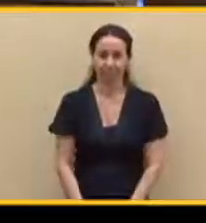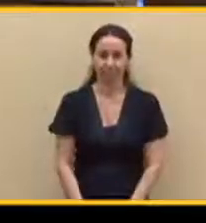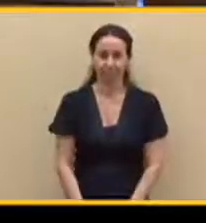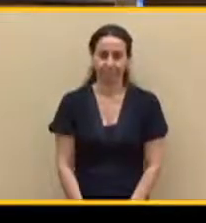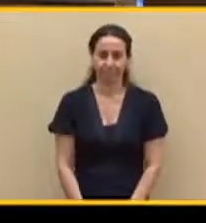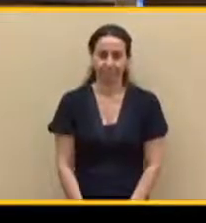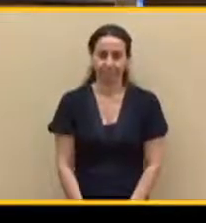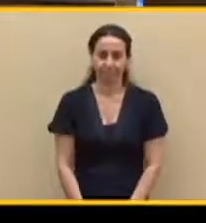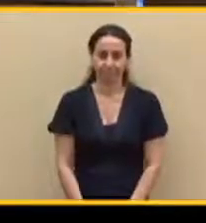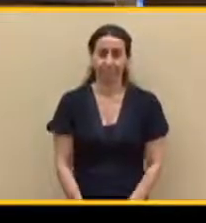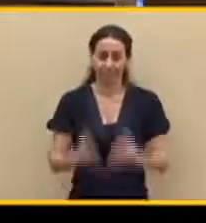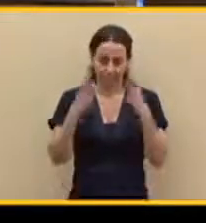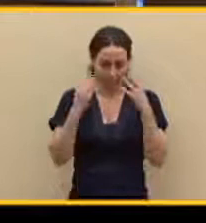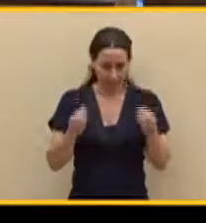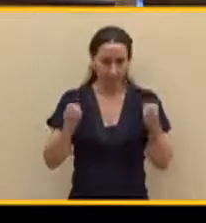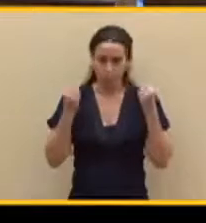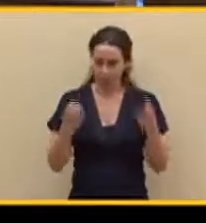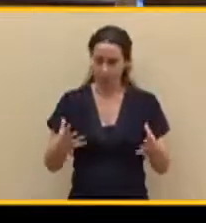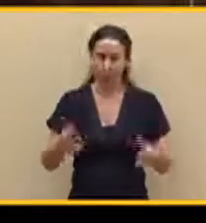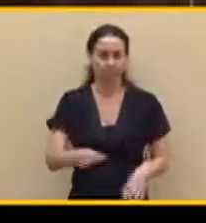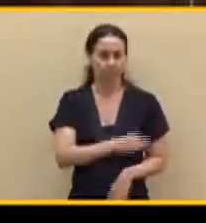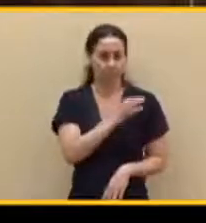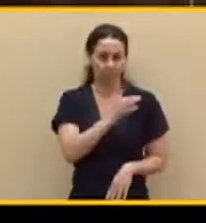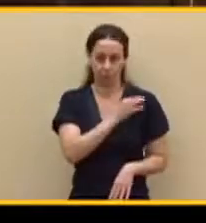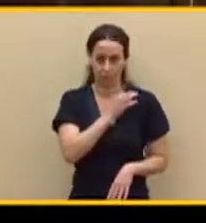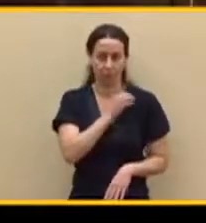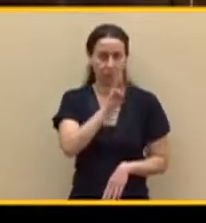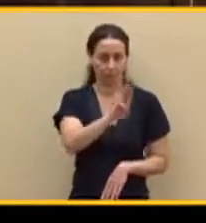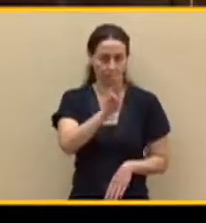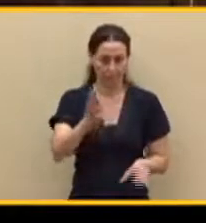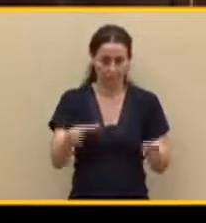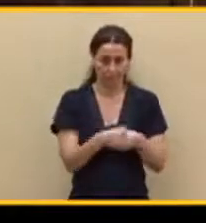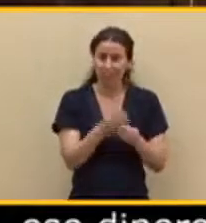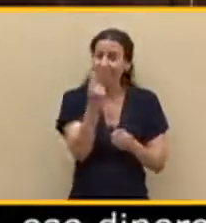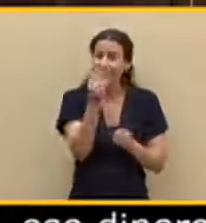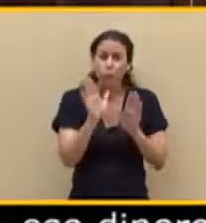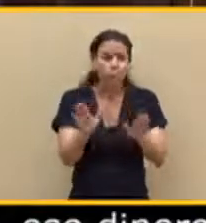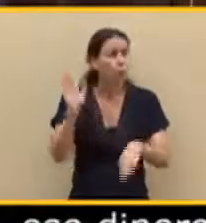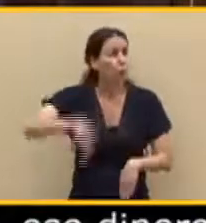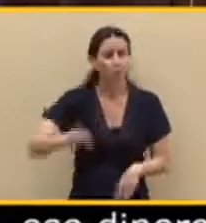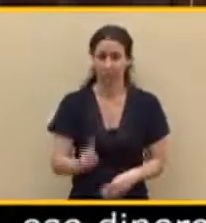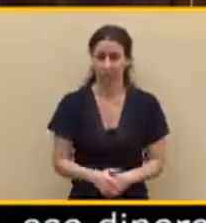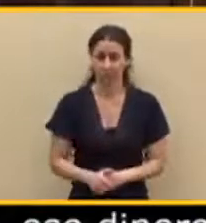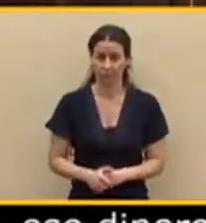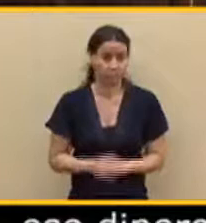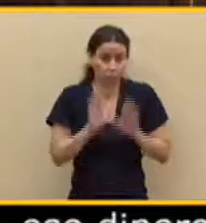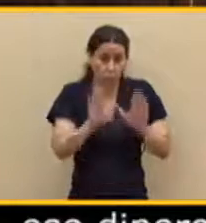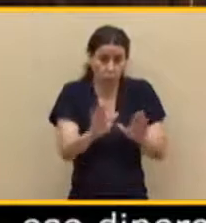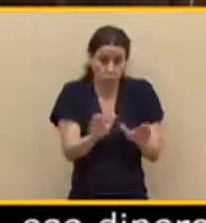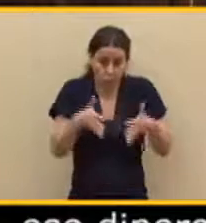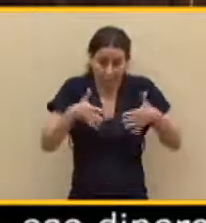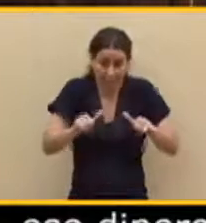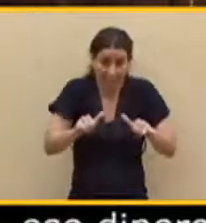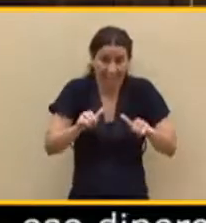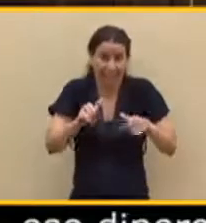Entiéndanlo bien, señorías del Partido Popular, ese dinero no era suyo. No era suyo ni de Ignacio González, ni de